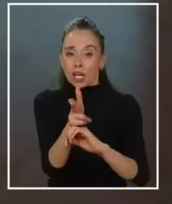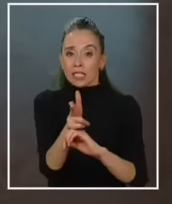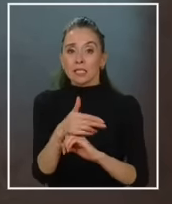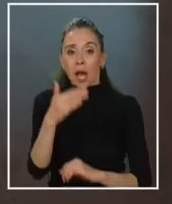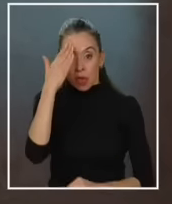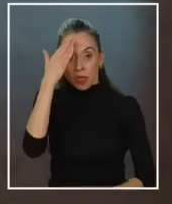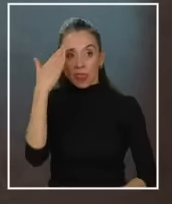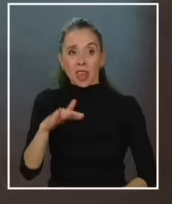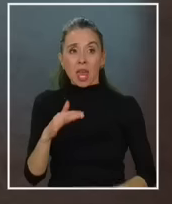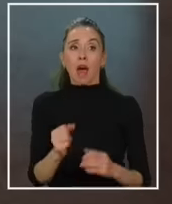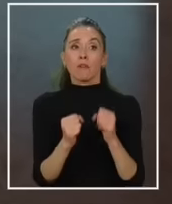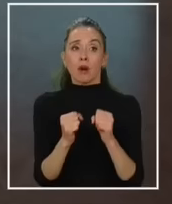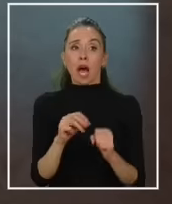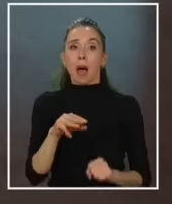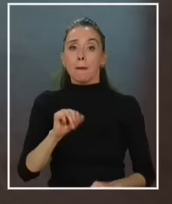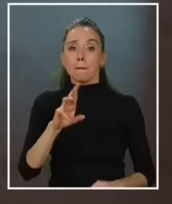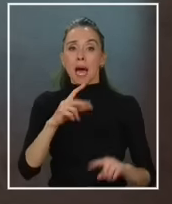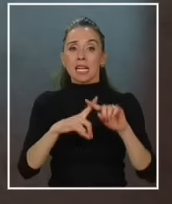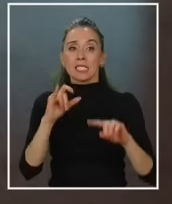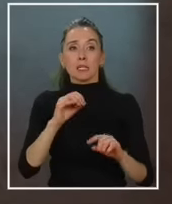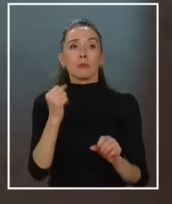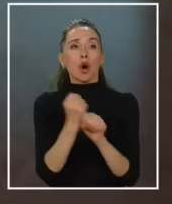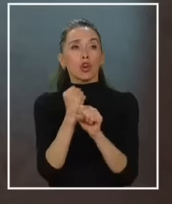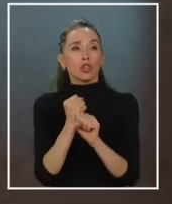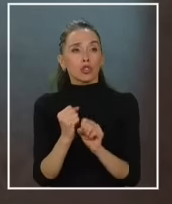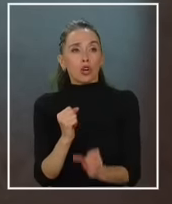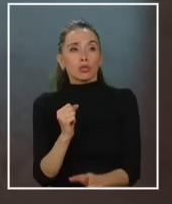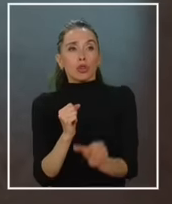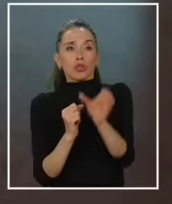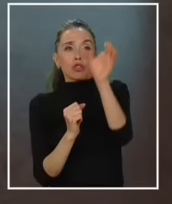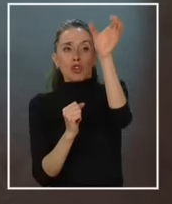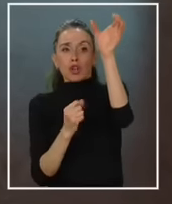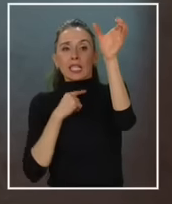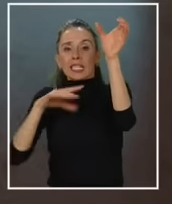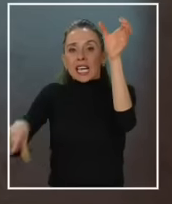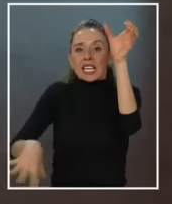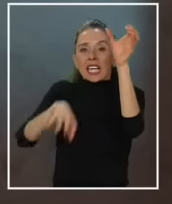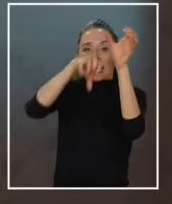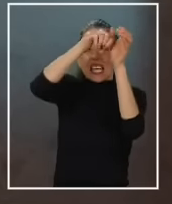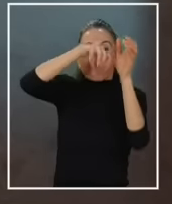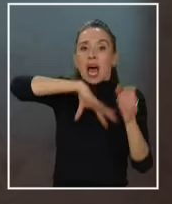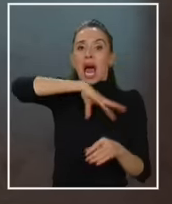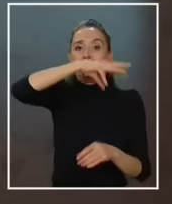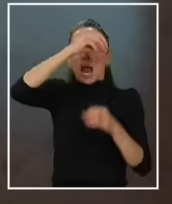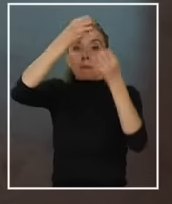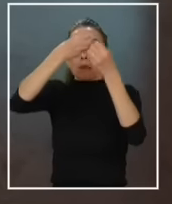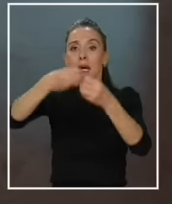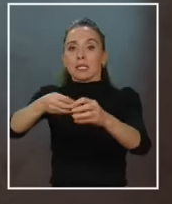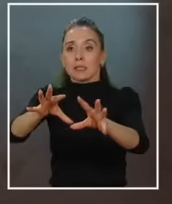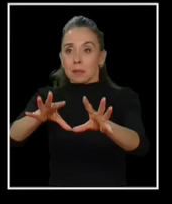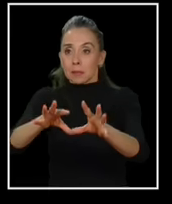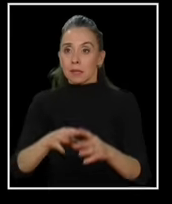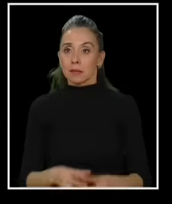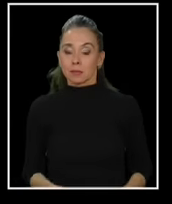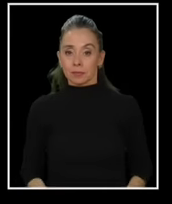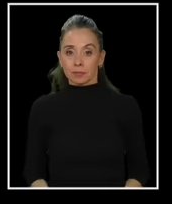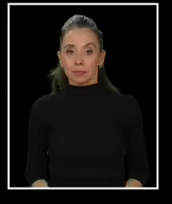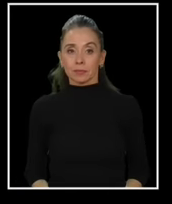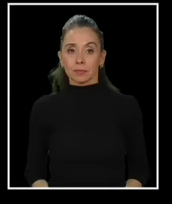El marxismo está construyendo una torre y tratan de llevar muchas almas a la perdición.